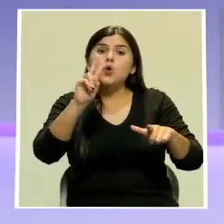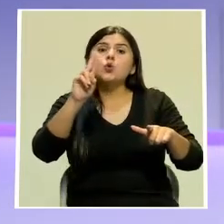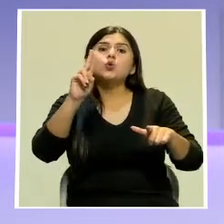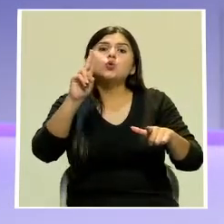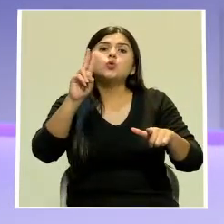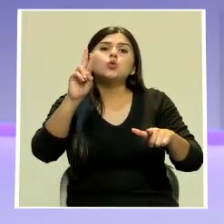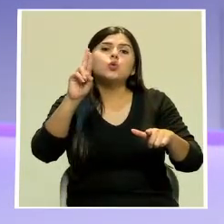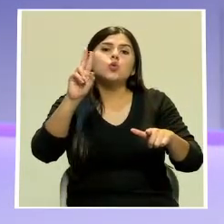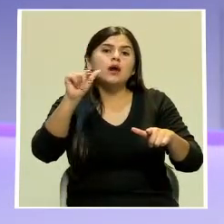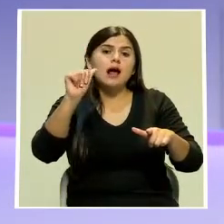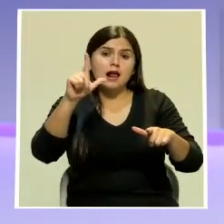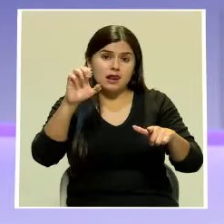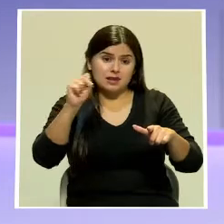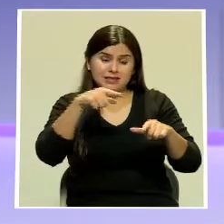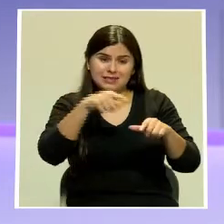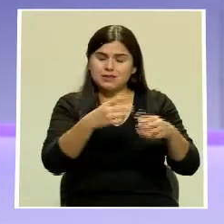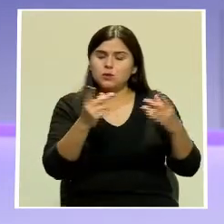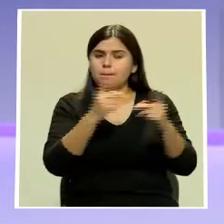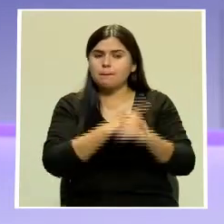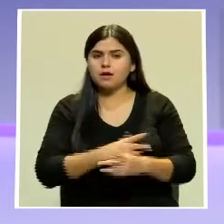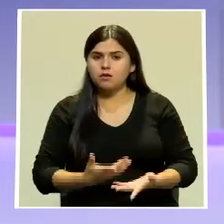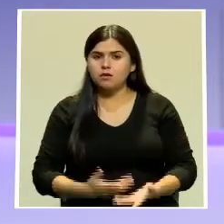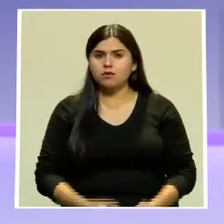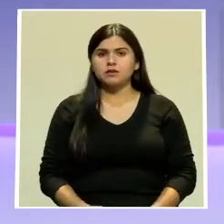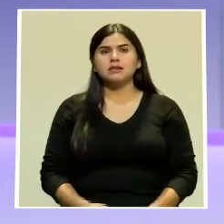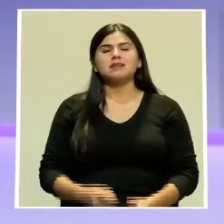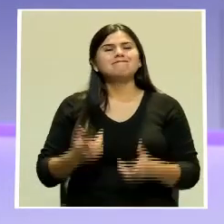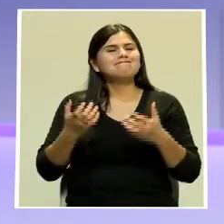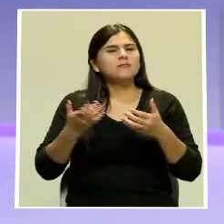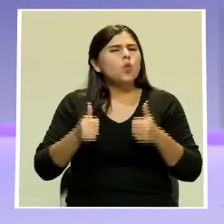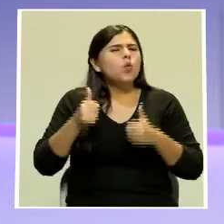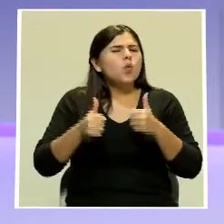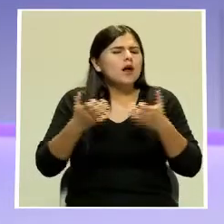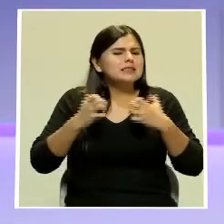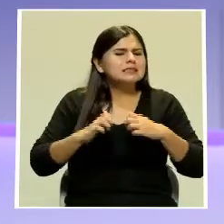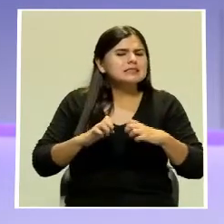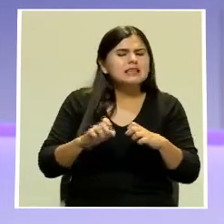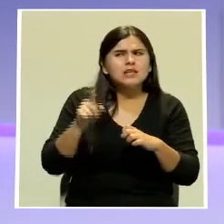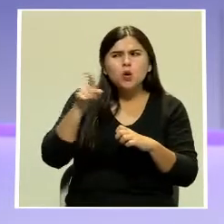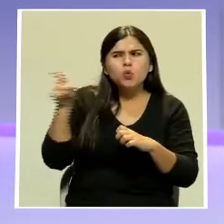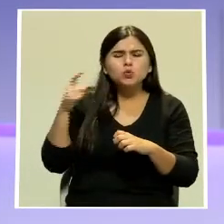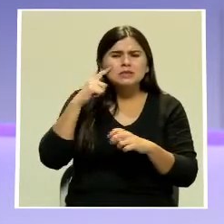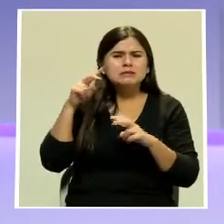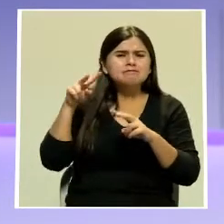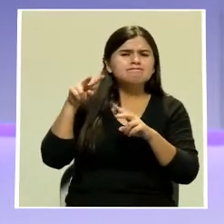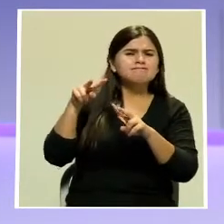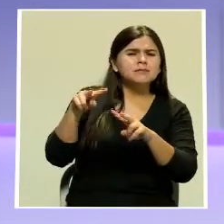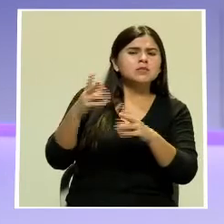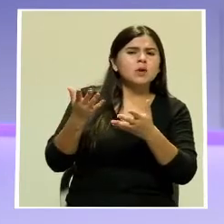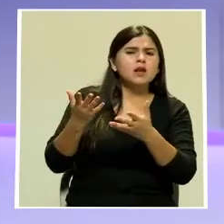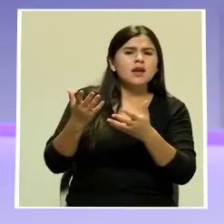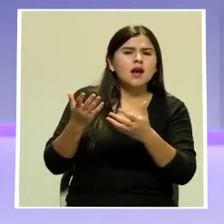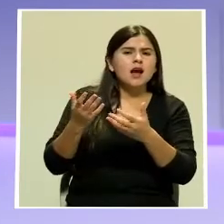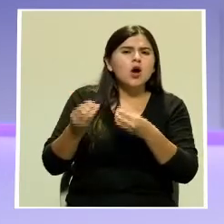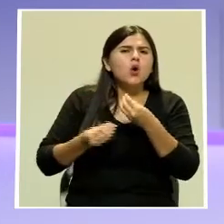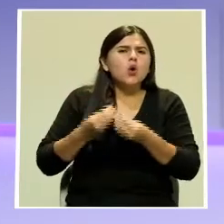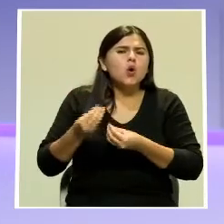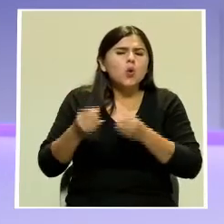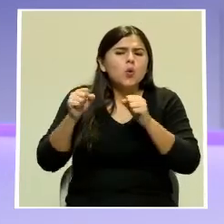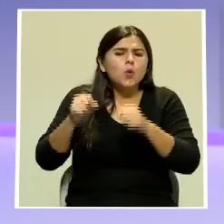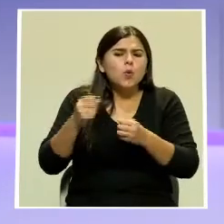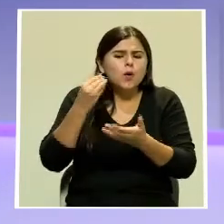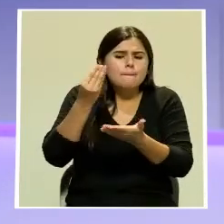esto es mucho peor. Claro. ¿Qué estrategia visualiza? ¿Qué cosas se le pueden aportar